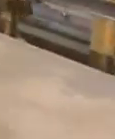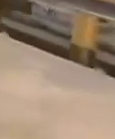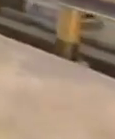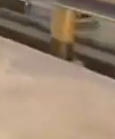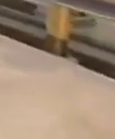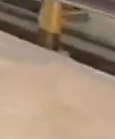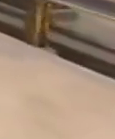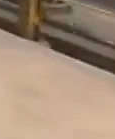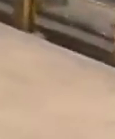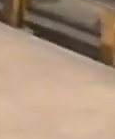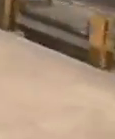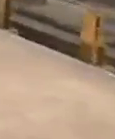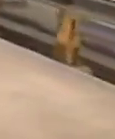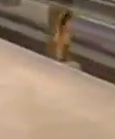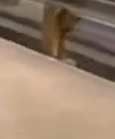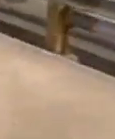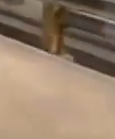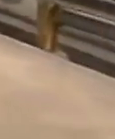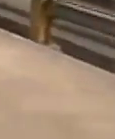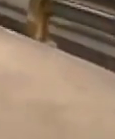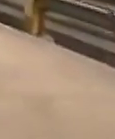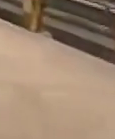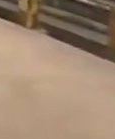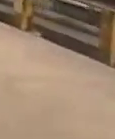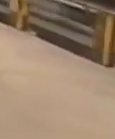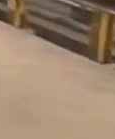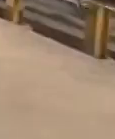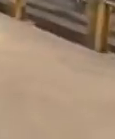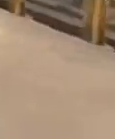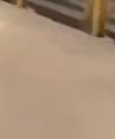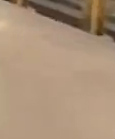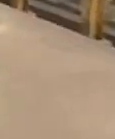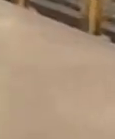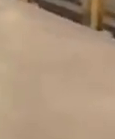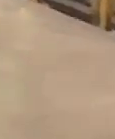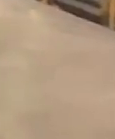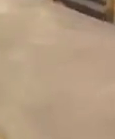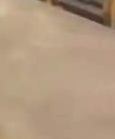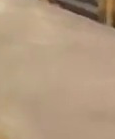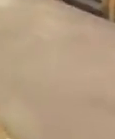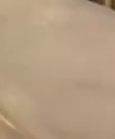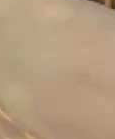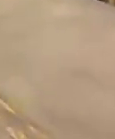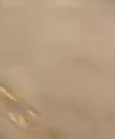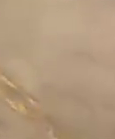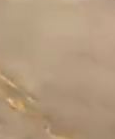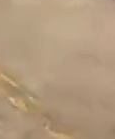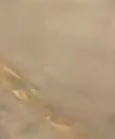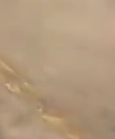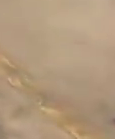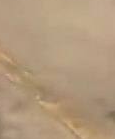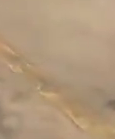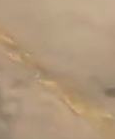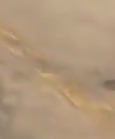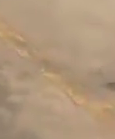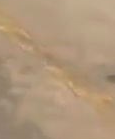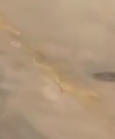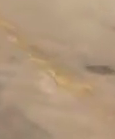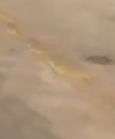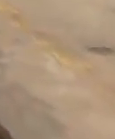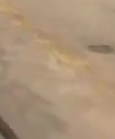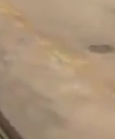2019-2025. Acá acaba de llegar el jefe de Estado venezolano, acompañado de la primera combatiente de la República Bolivariana de